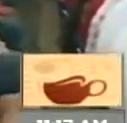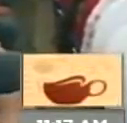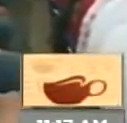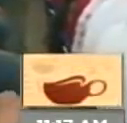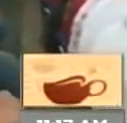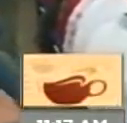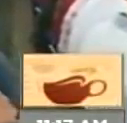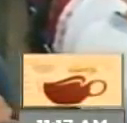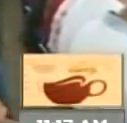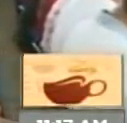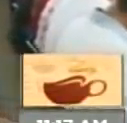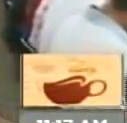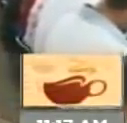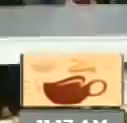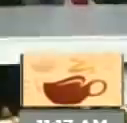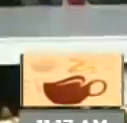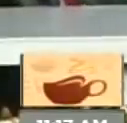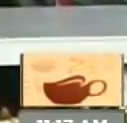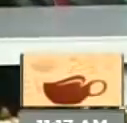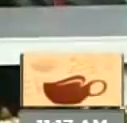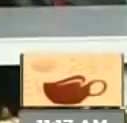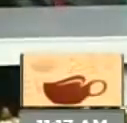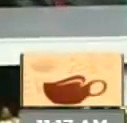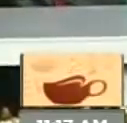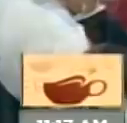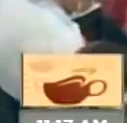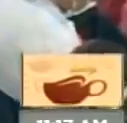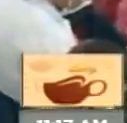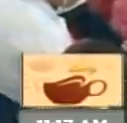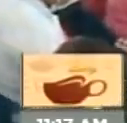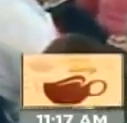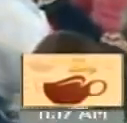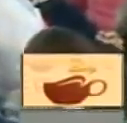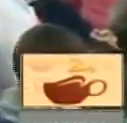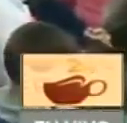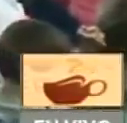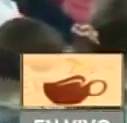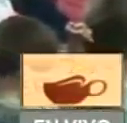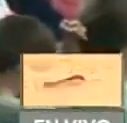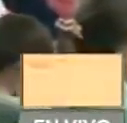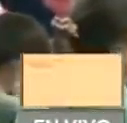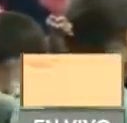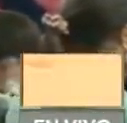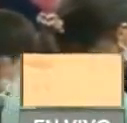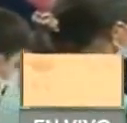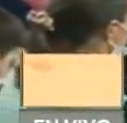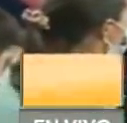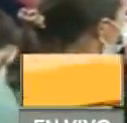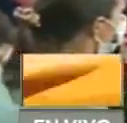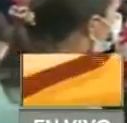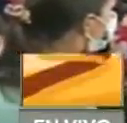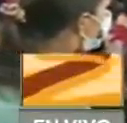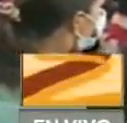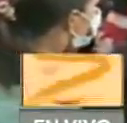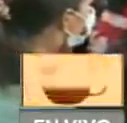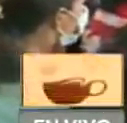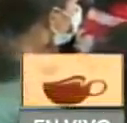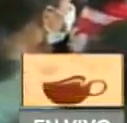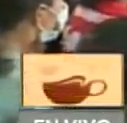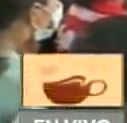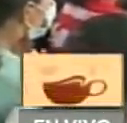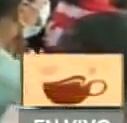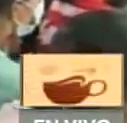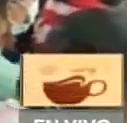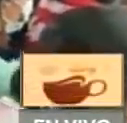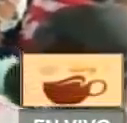de la prosperidad los caminos que puedan llevar a portuguesa ser grande entre los